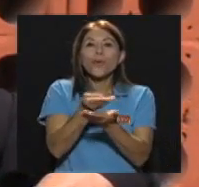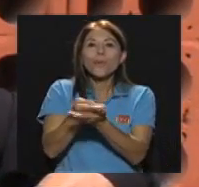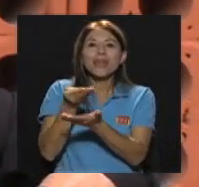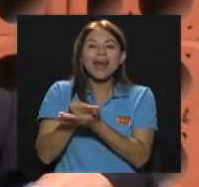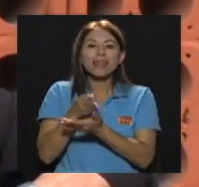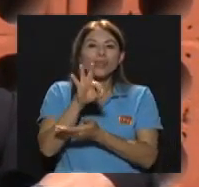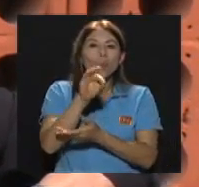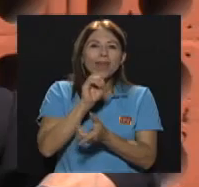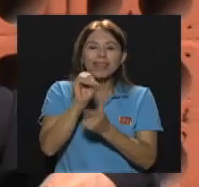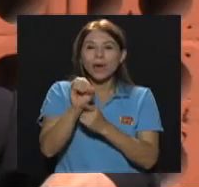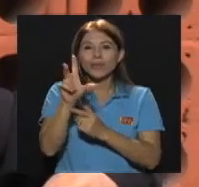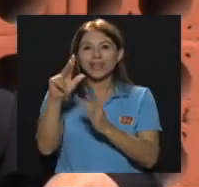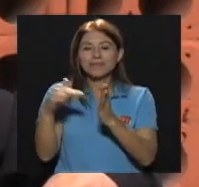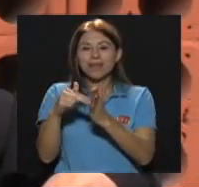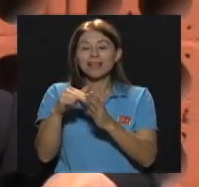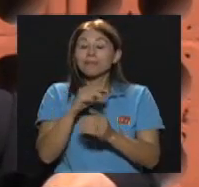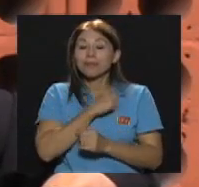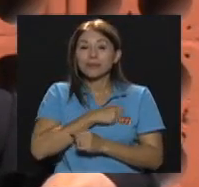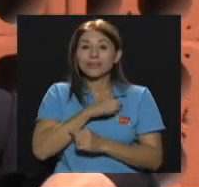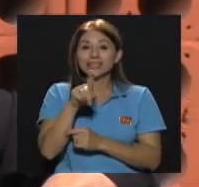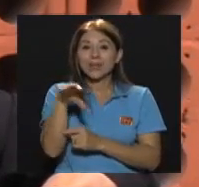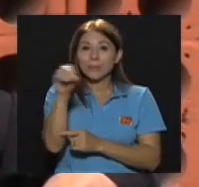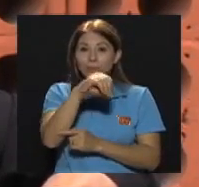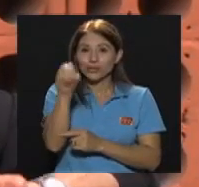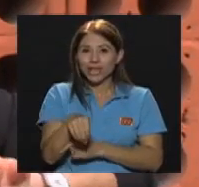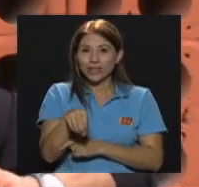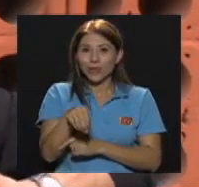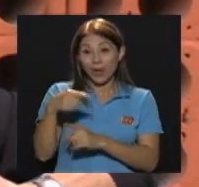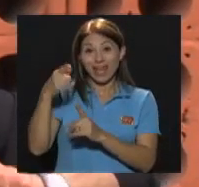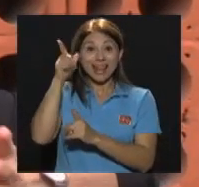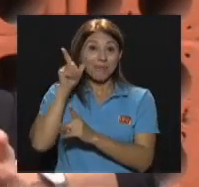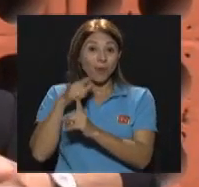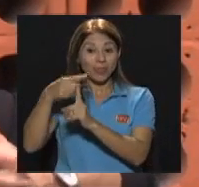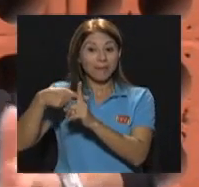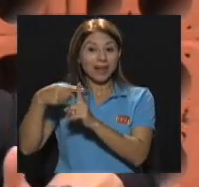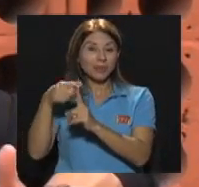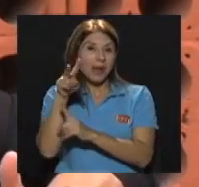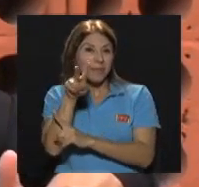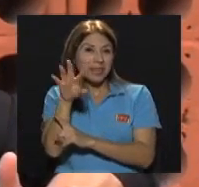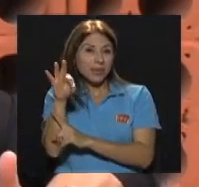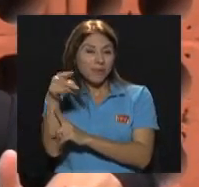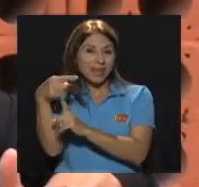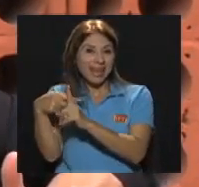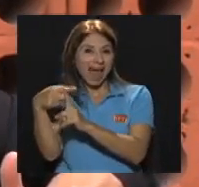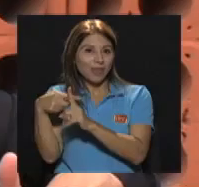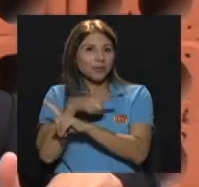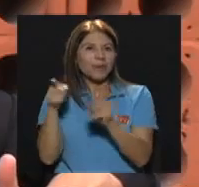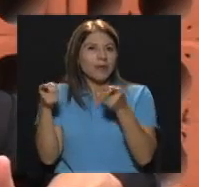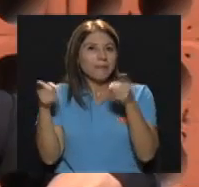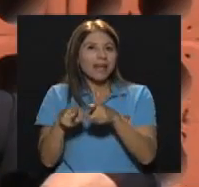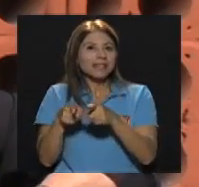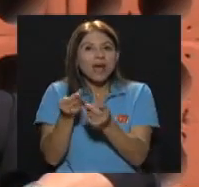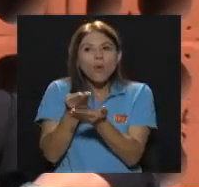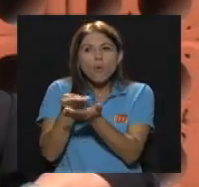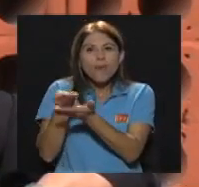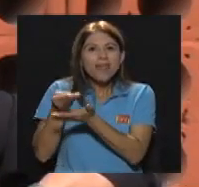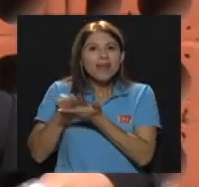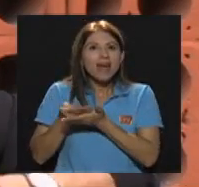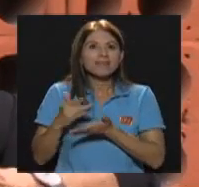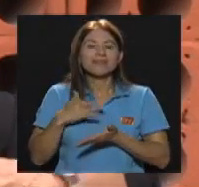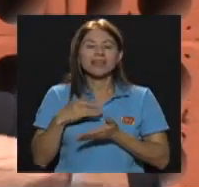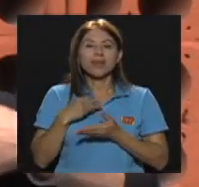promedio de Limón anda entre los 28 y 29 grados, no es alta. Pero ¿qué es lo que pasa? La humedad aumenta la sensación térmica. Entonces en